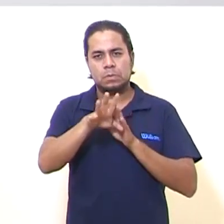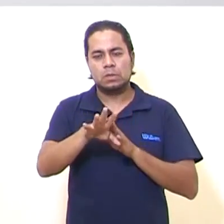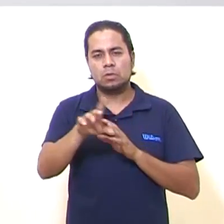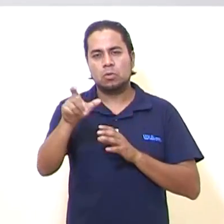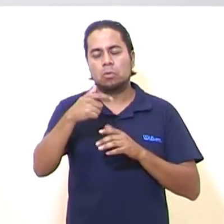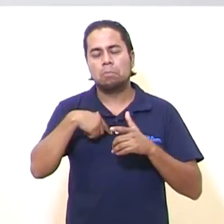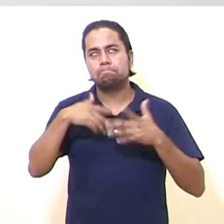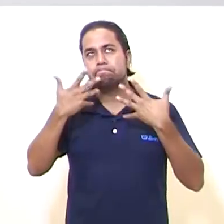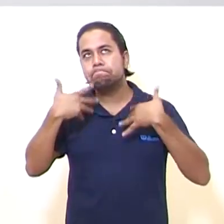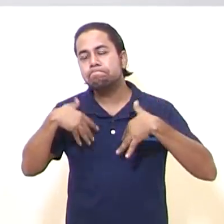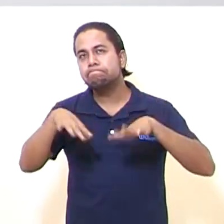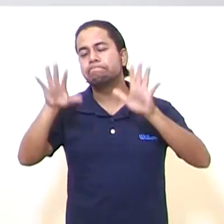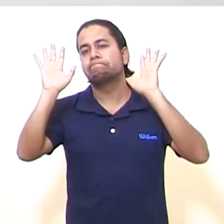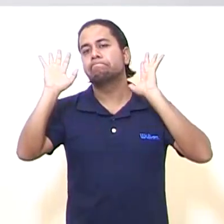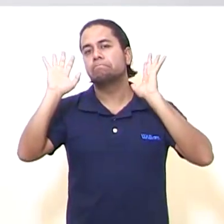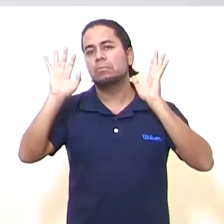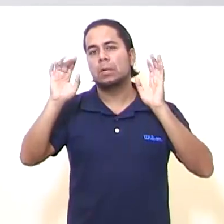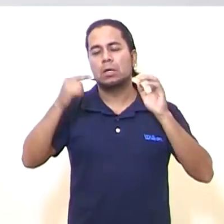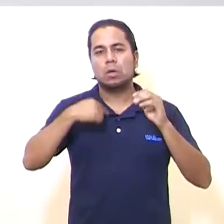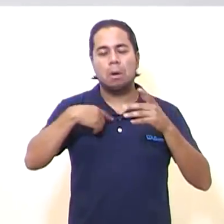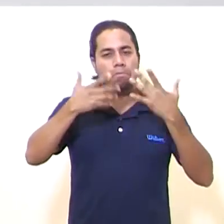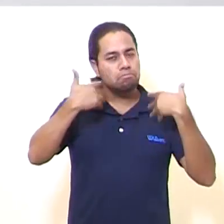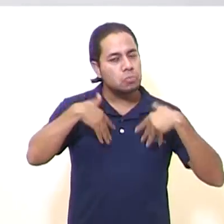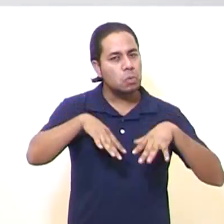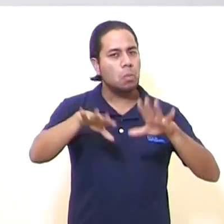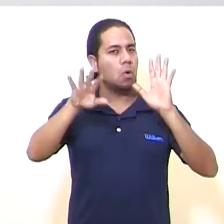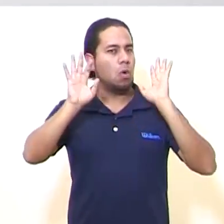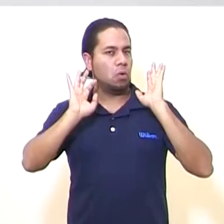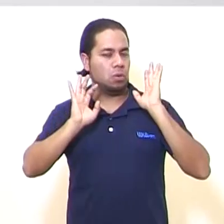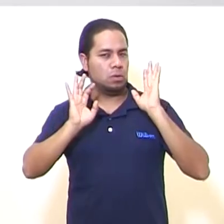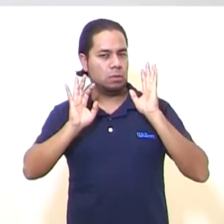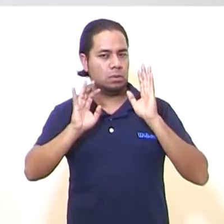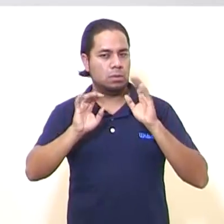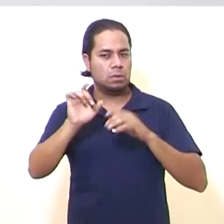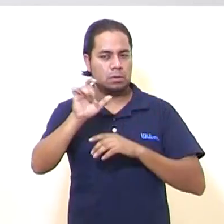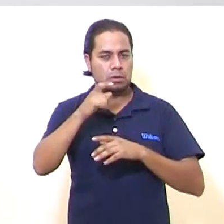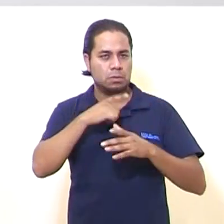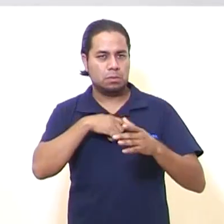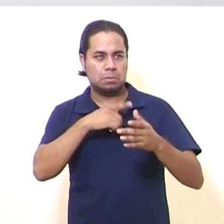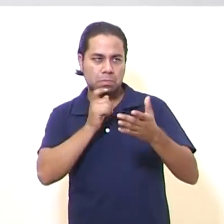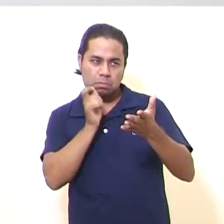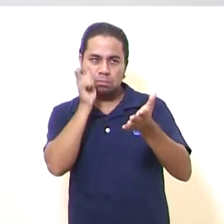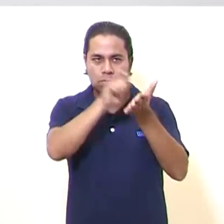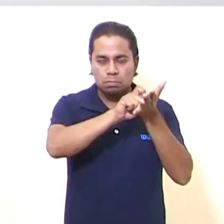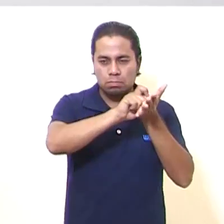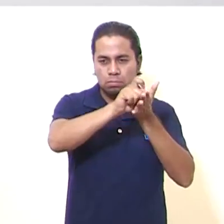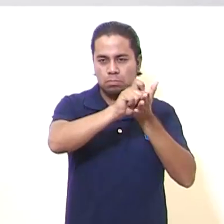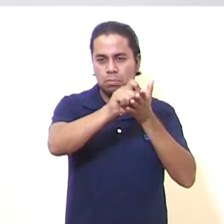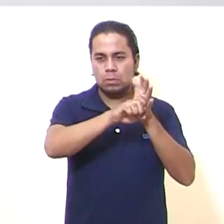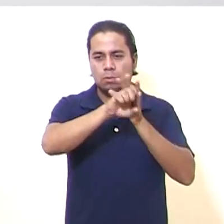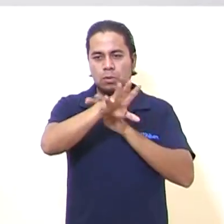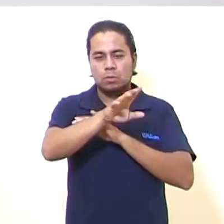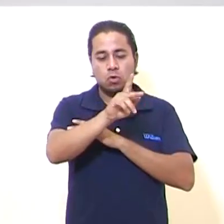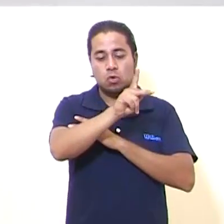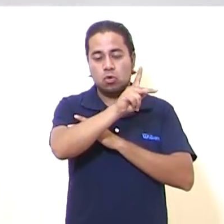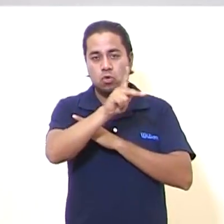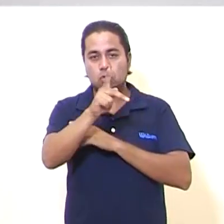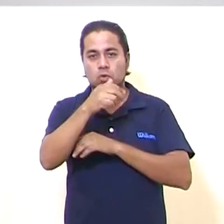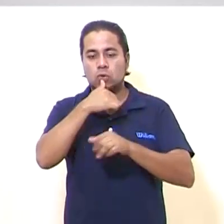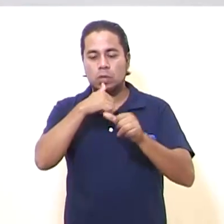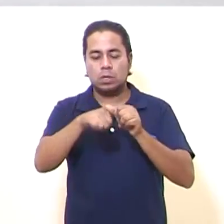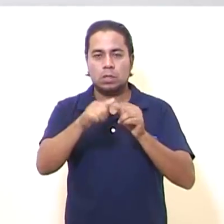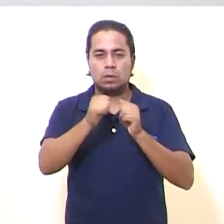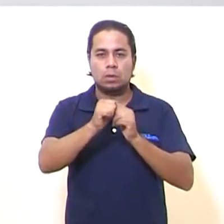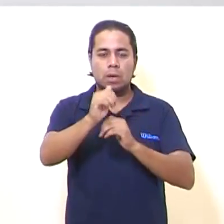suponemos algo. ¿Por qué lo digo? Porque cuando nosotros anotamos, por ejemplo acá, todo con